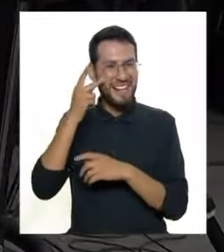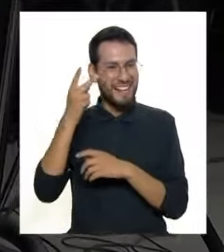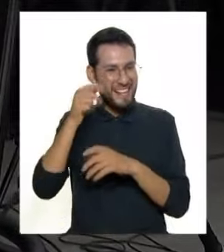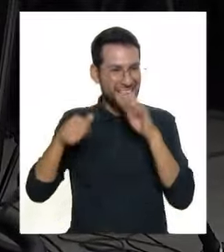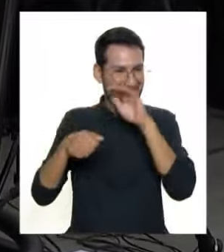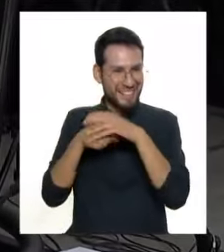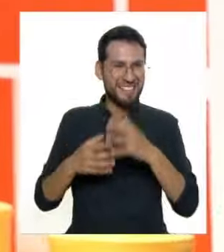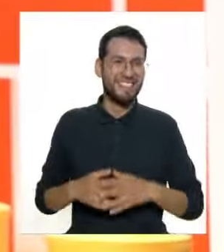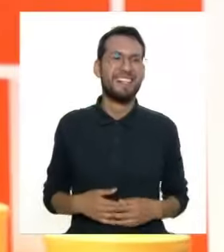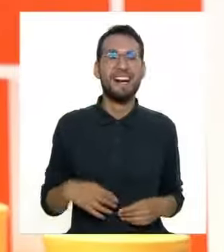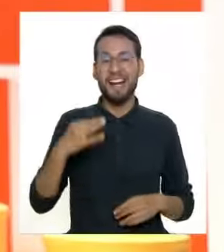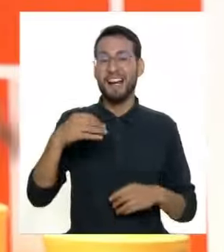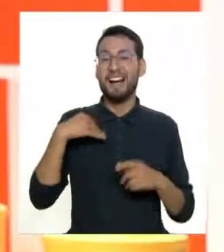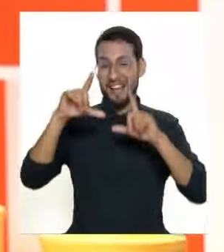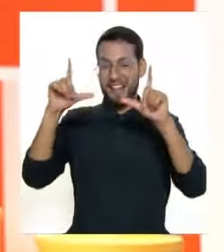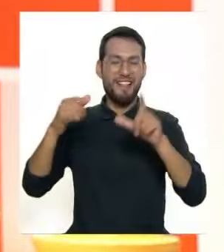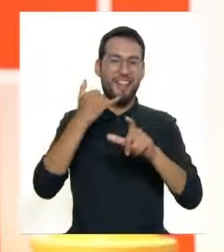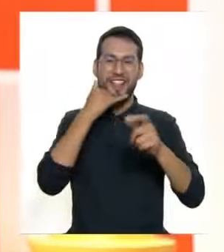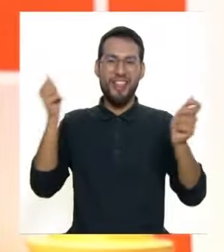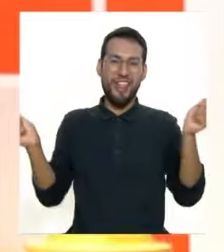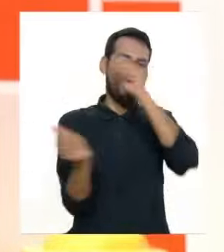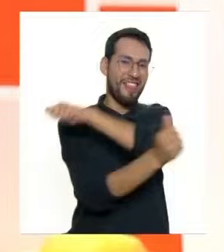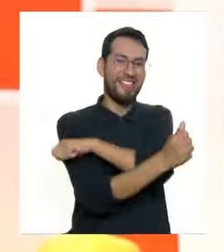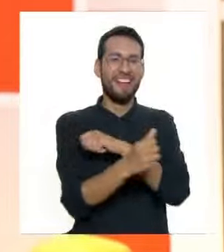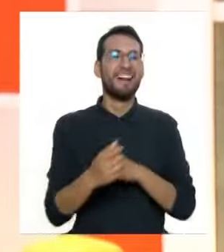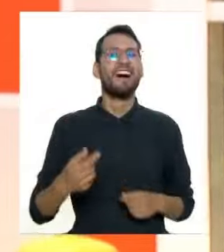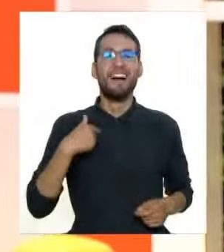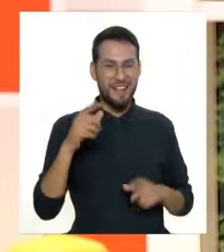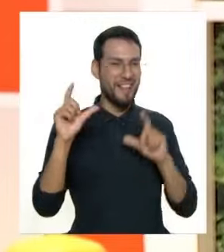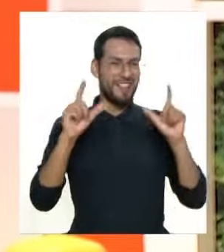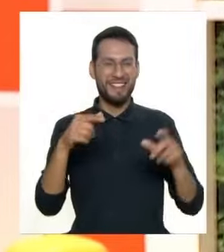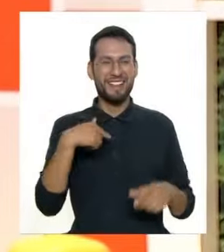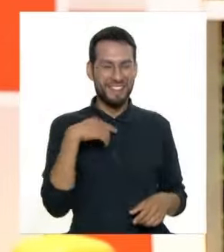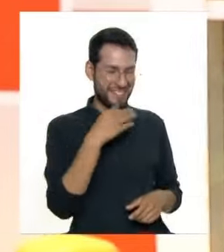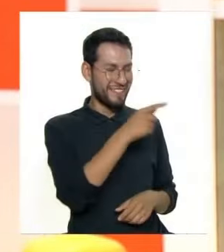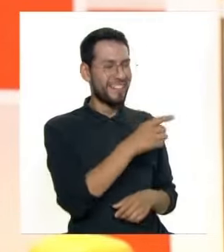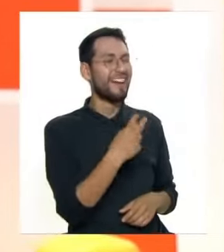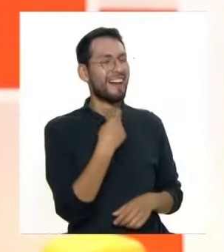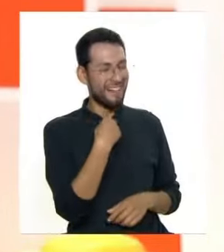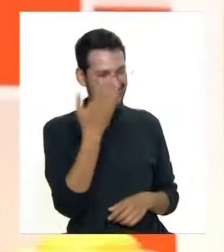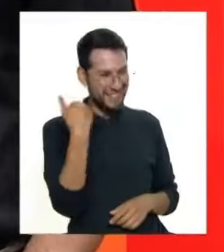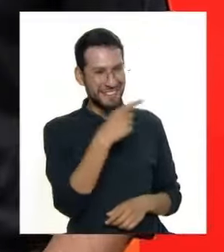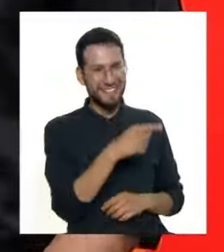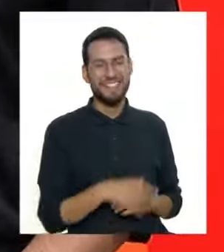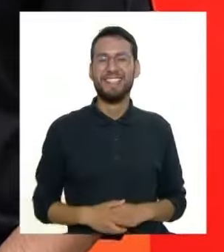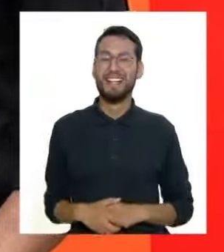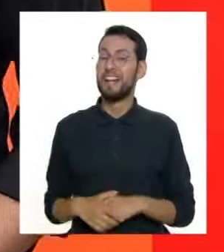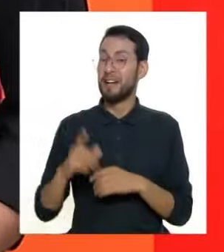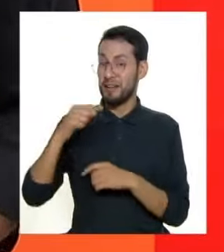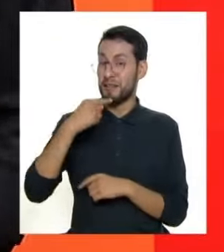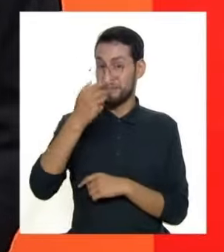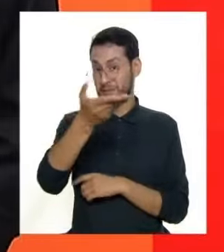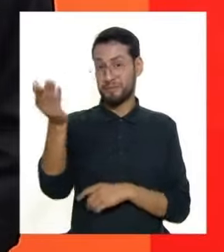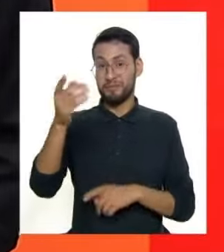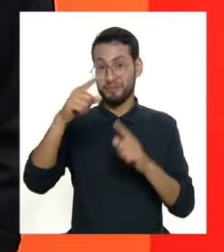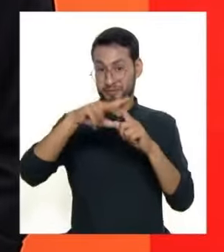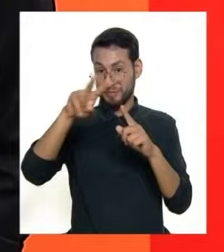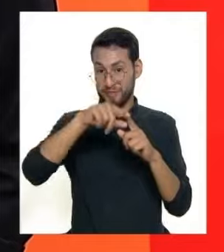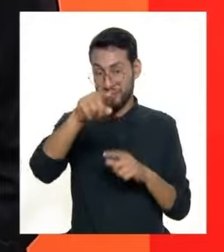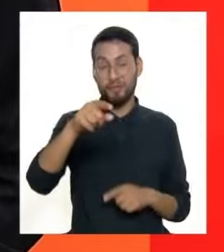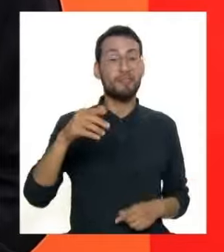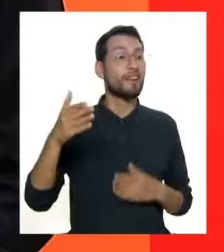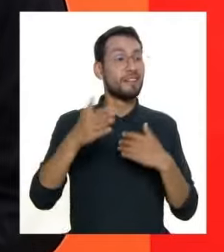trampa. A veces me pone el papel que no es también. A veces me pone, ya me ha dejado hablar así. Escúchame, hay que decir a nuestro público televidente